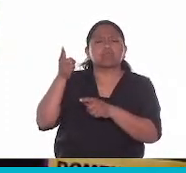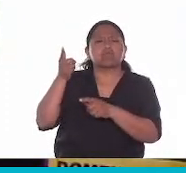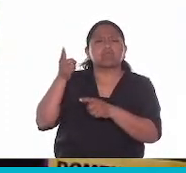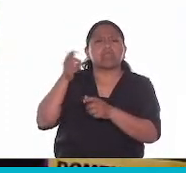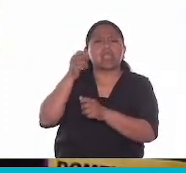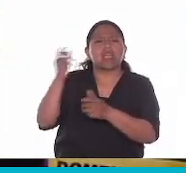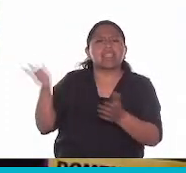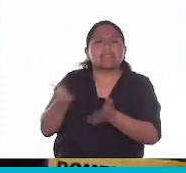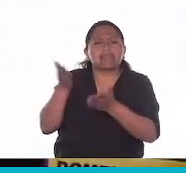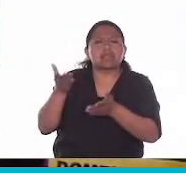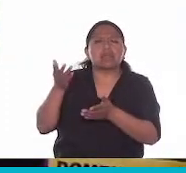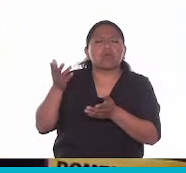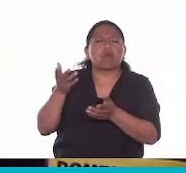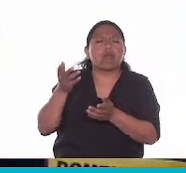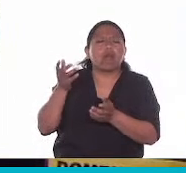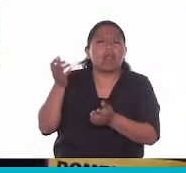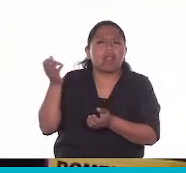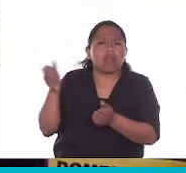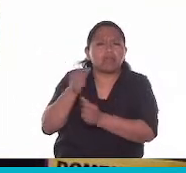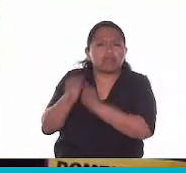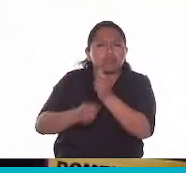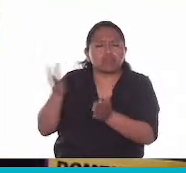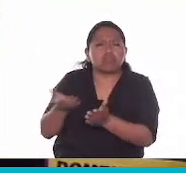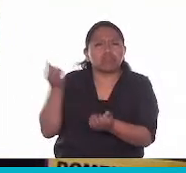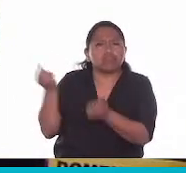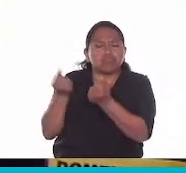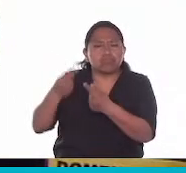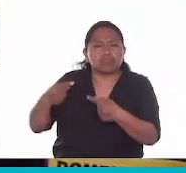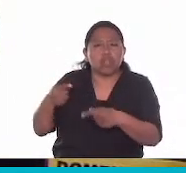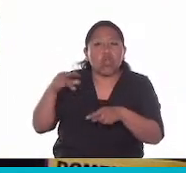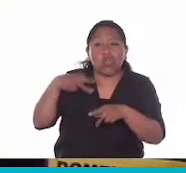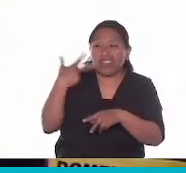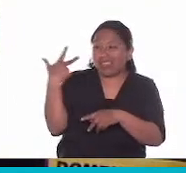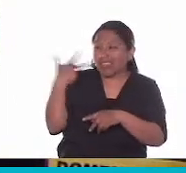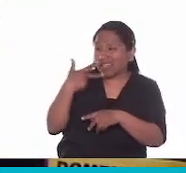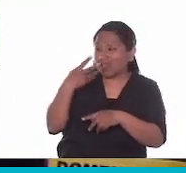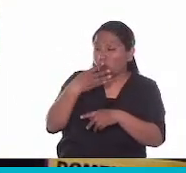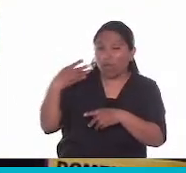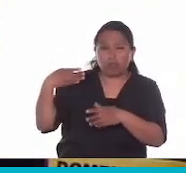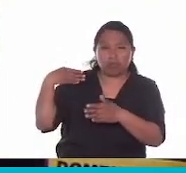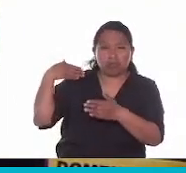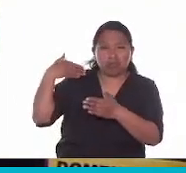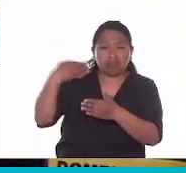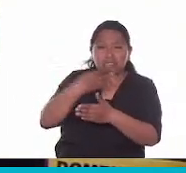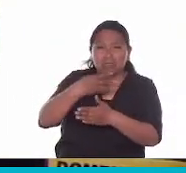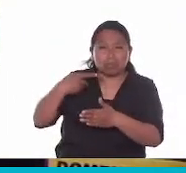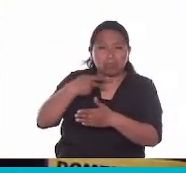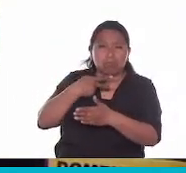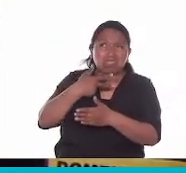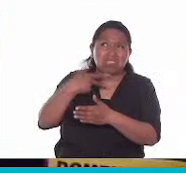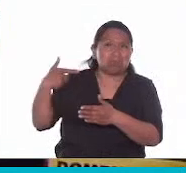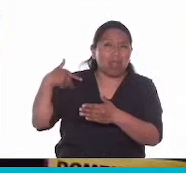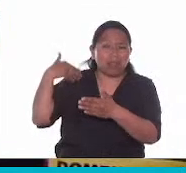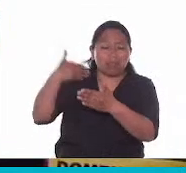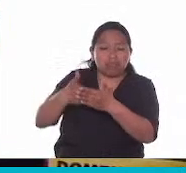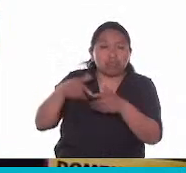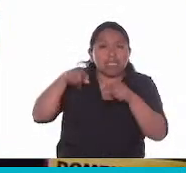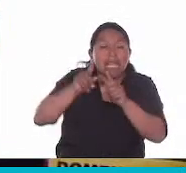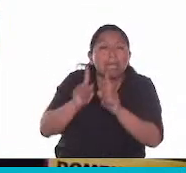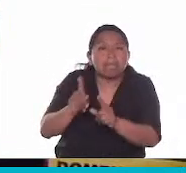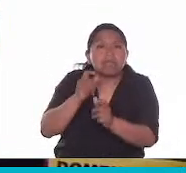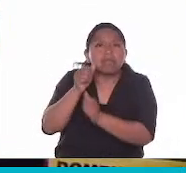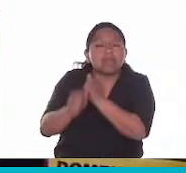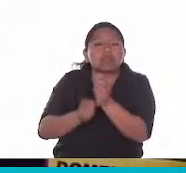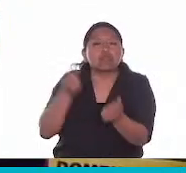a la industria Automotriz y hoy justamente tres semanas cuatro semanas después es la industria Automotriz